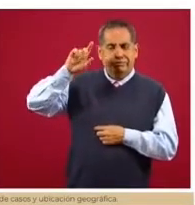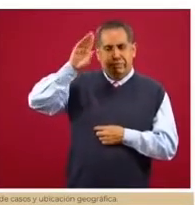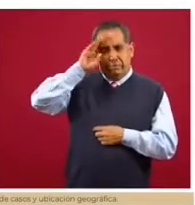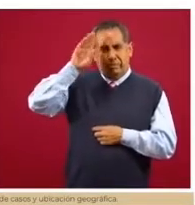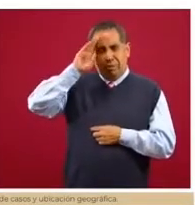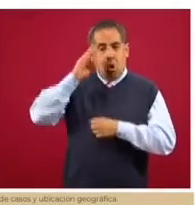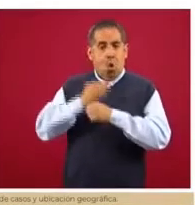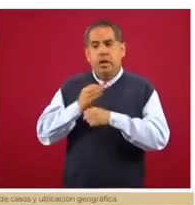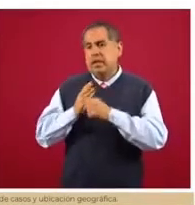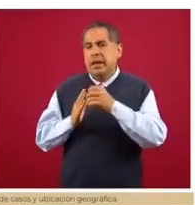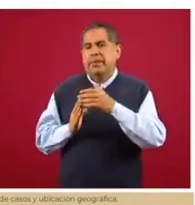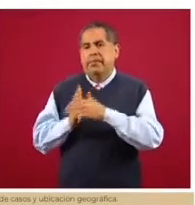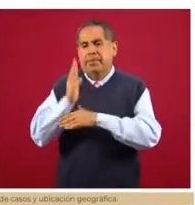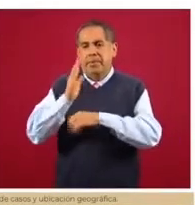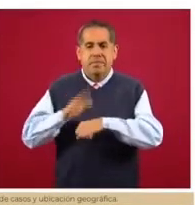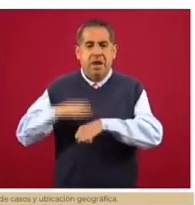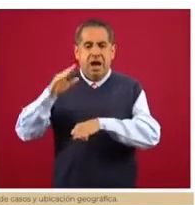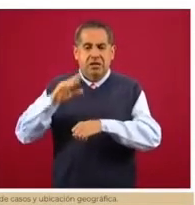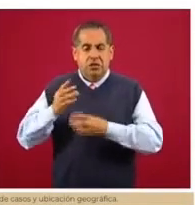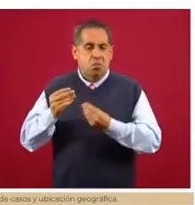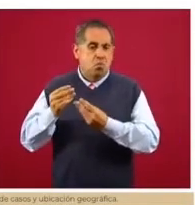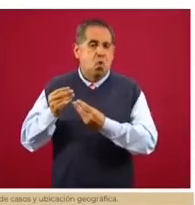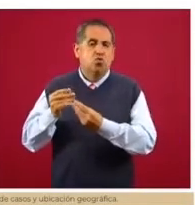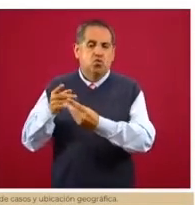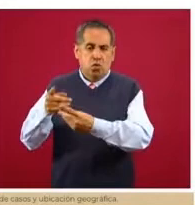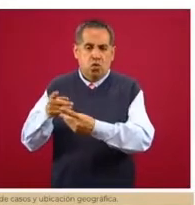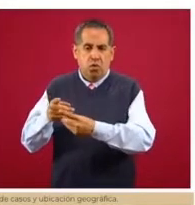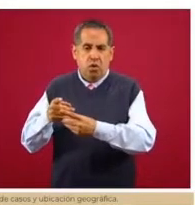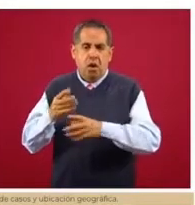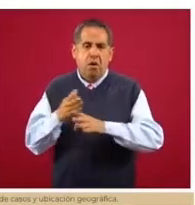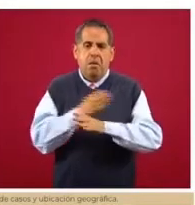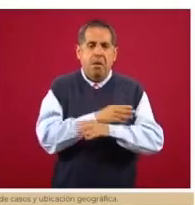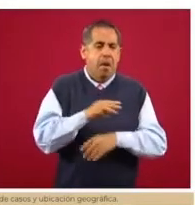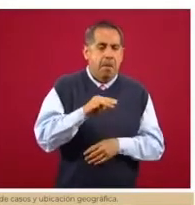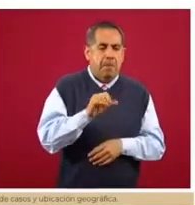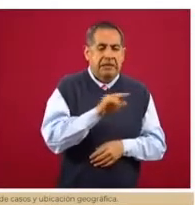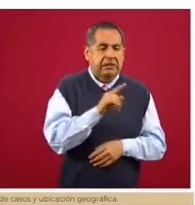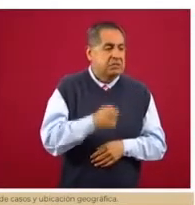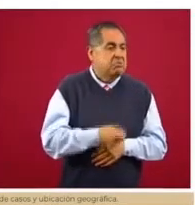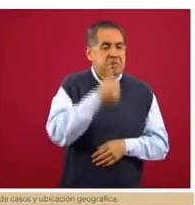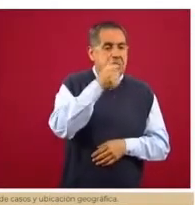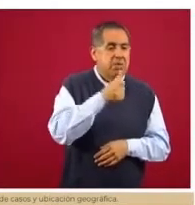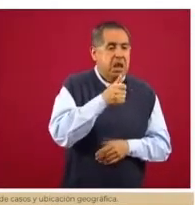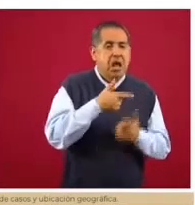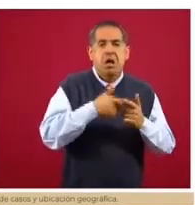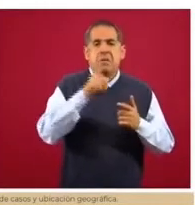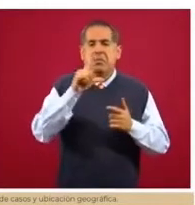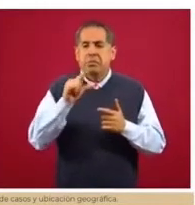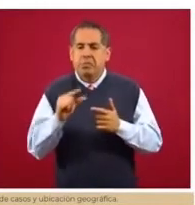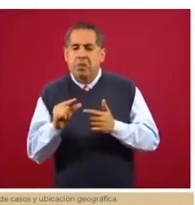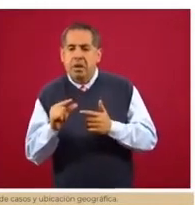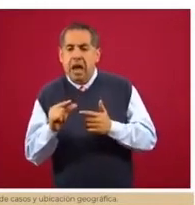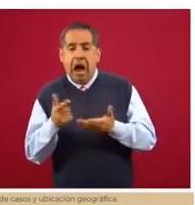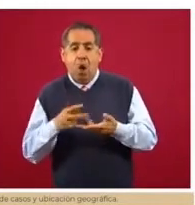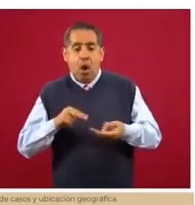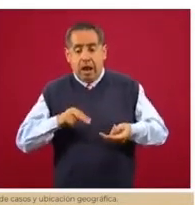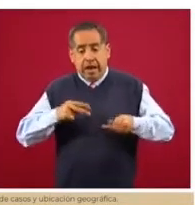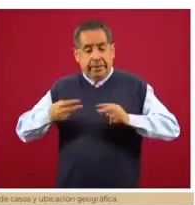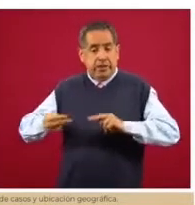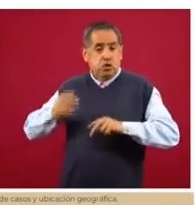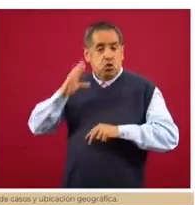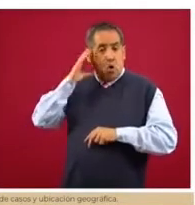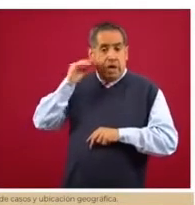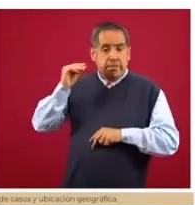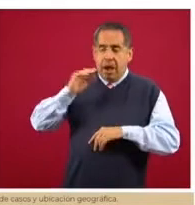y vemos cómo su tasa de incidencia supera a Manzanillo, que había iniciado primero, y ahora estos dos municipios, Tecomán